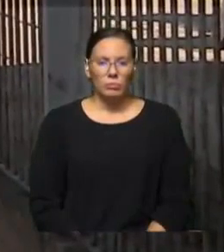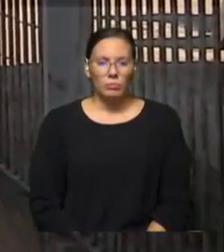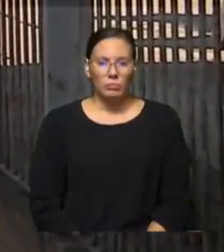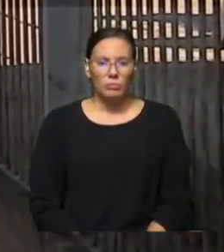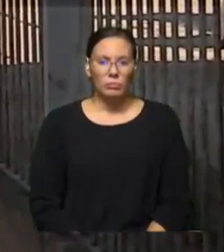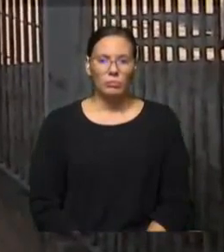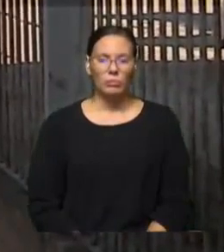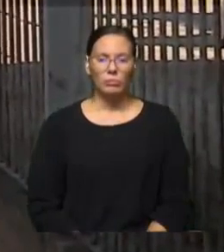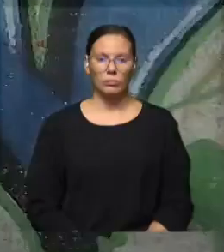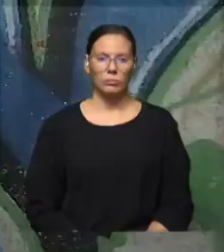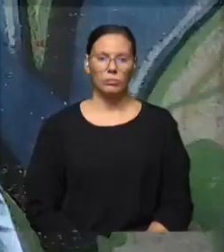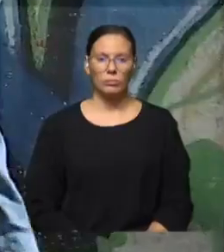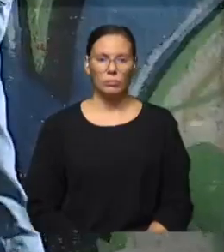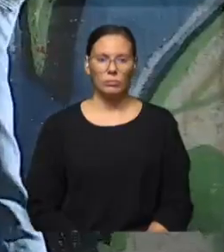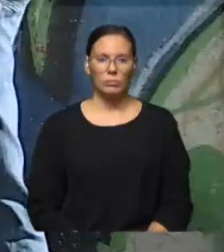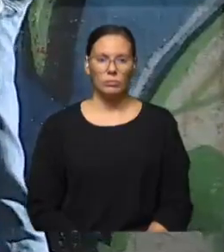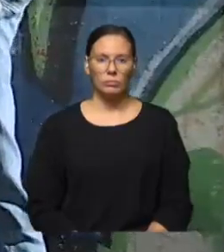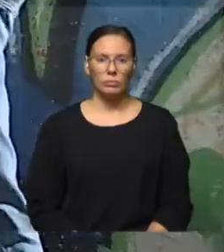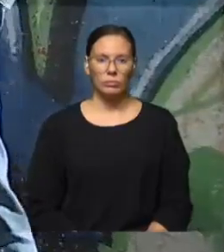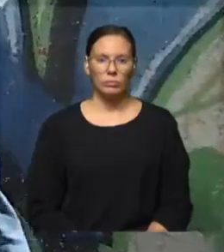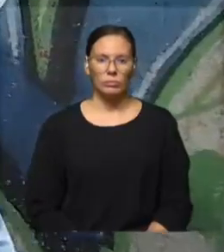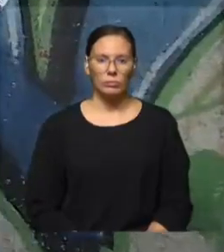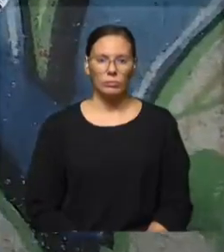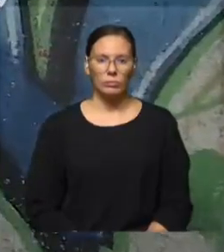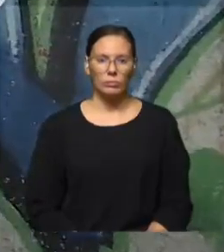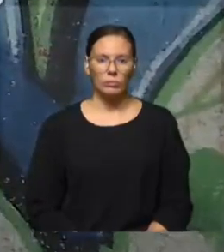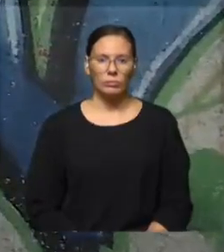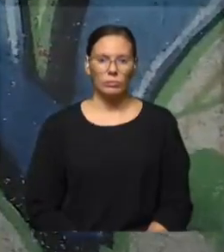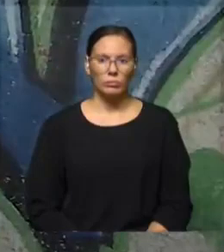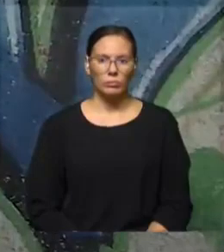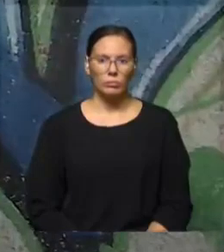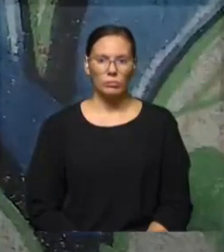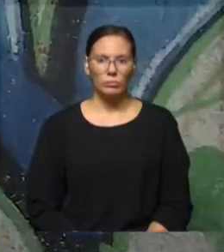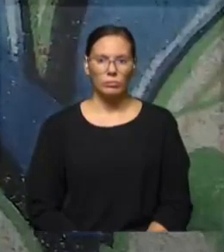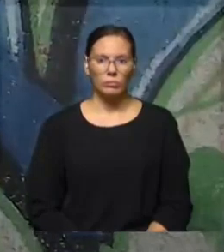Conservar las historias, viajar al pasado a mirar, girar el